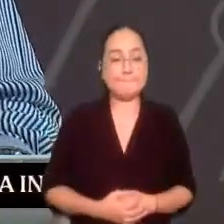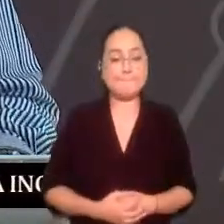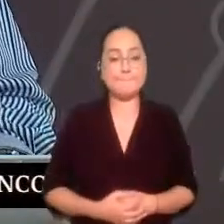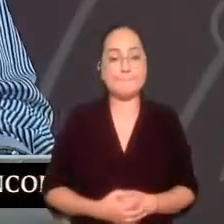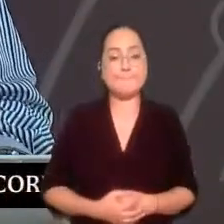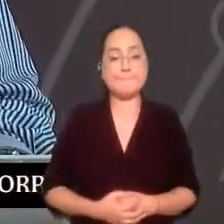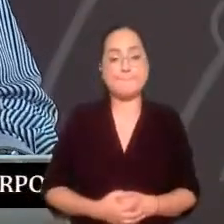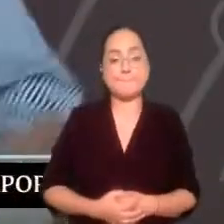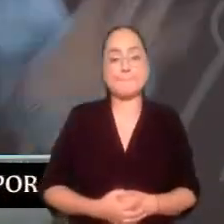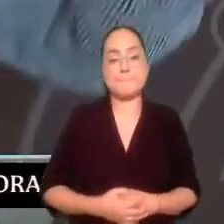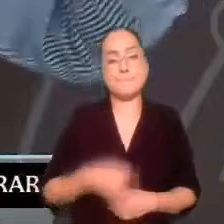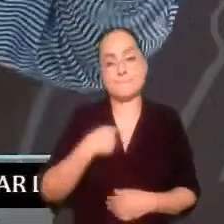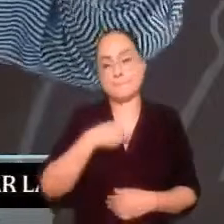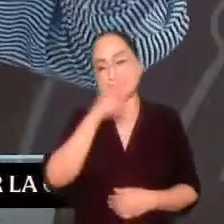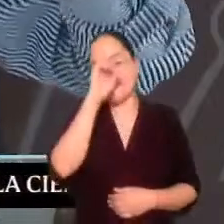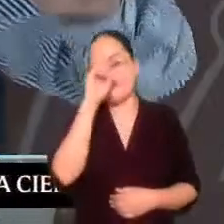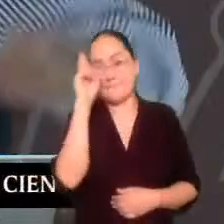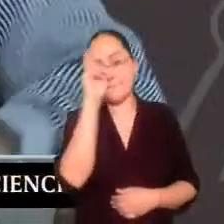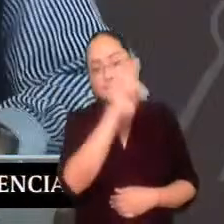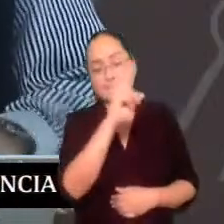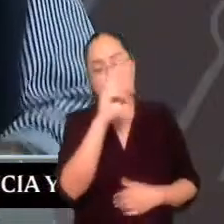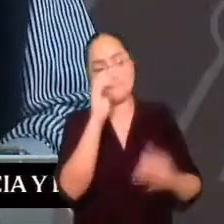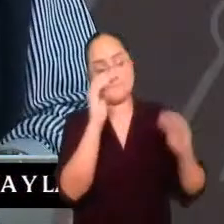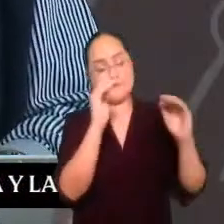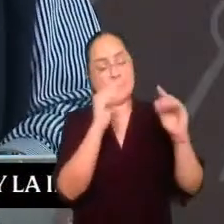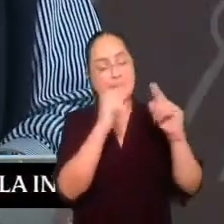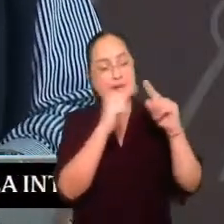mis respetos a la iglesia, primera cosa.